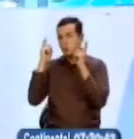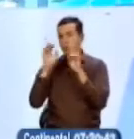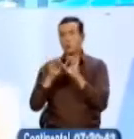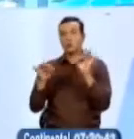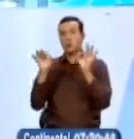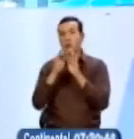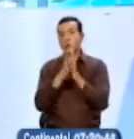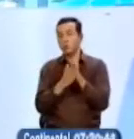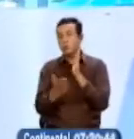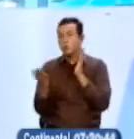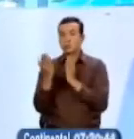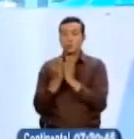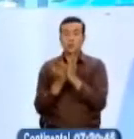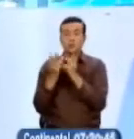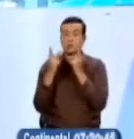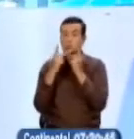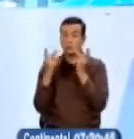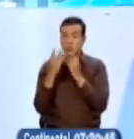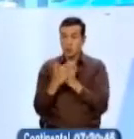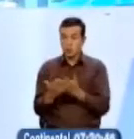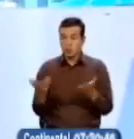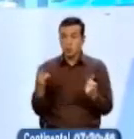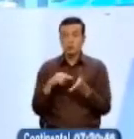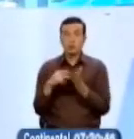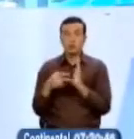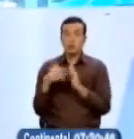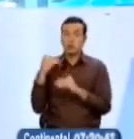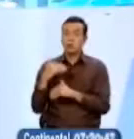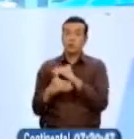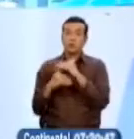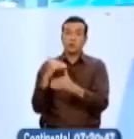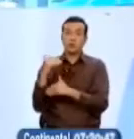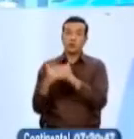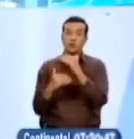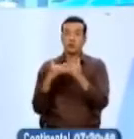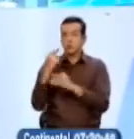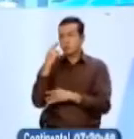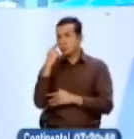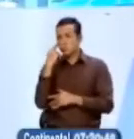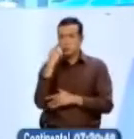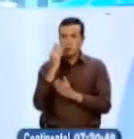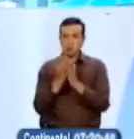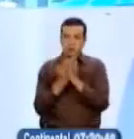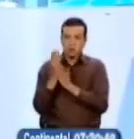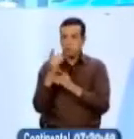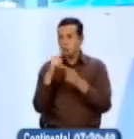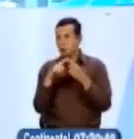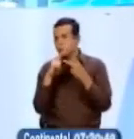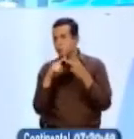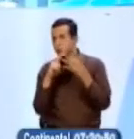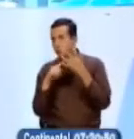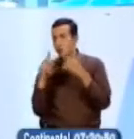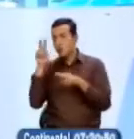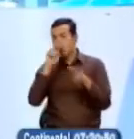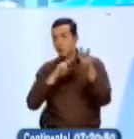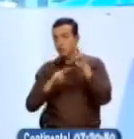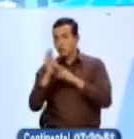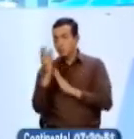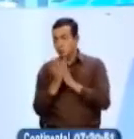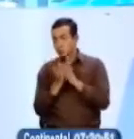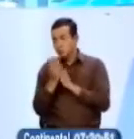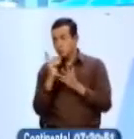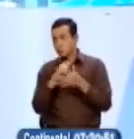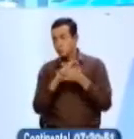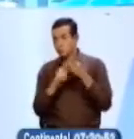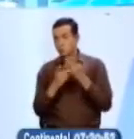los define como un servicio público y eso implica procesos de medición del servicio procesos de evaluación de ese servicio